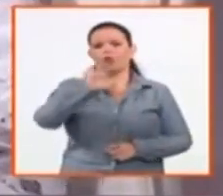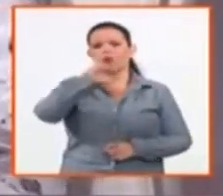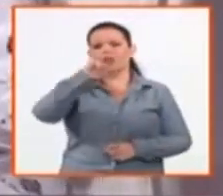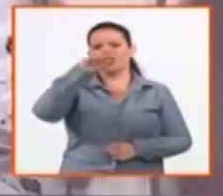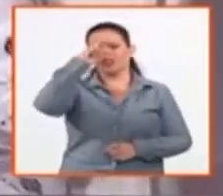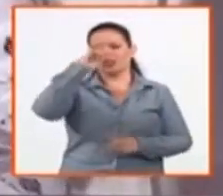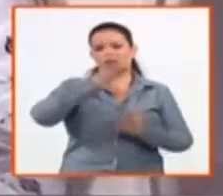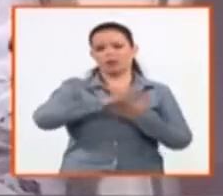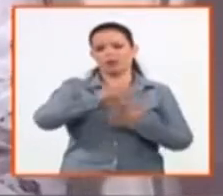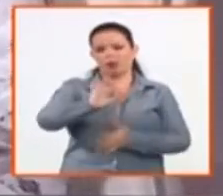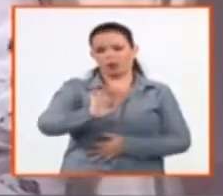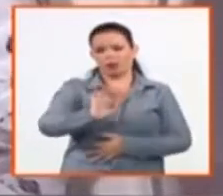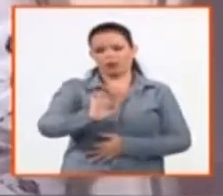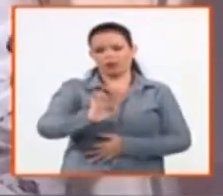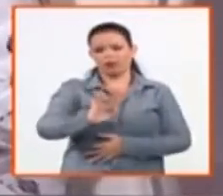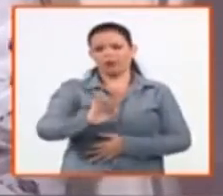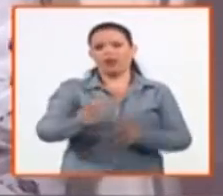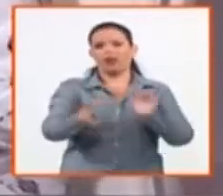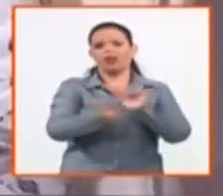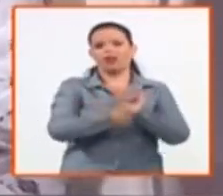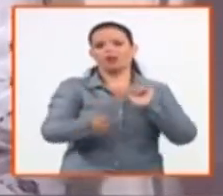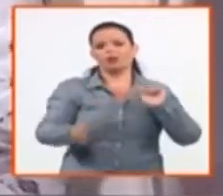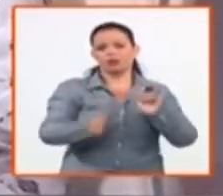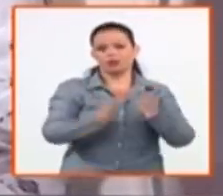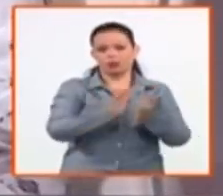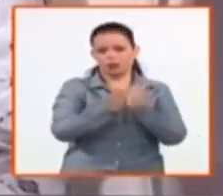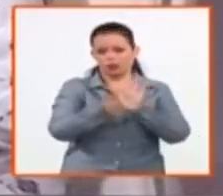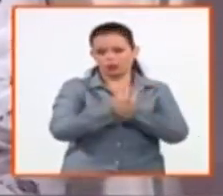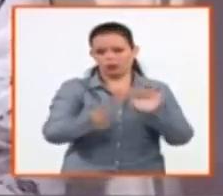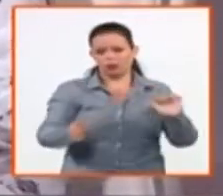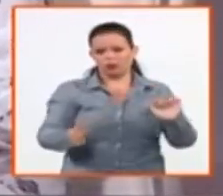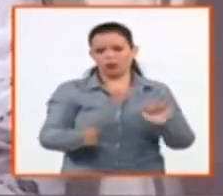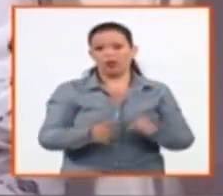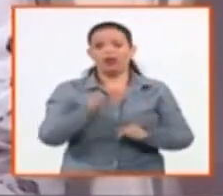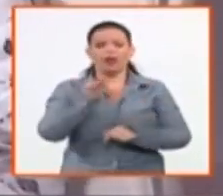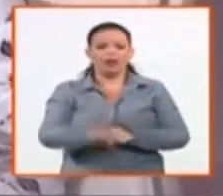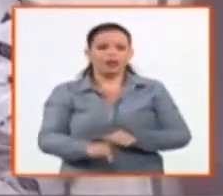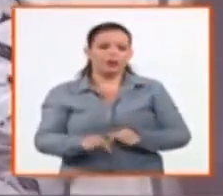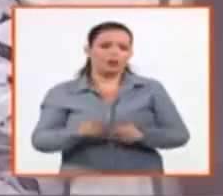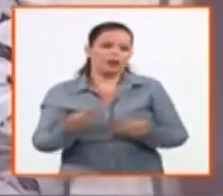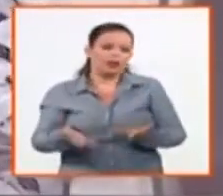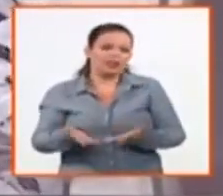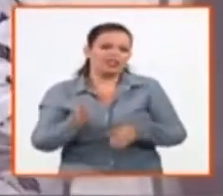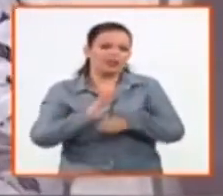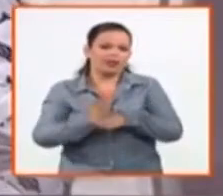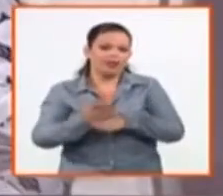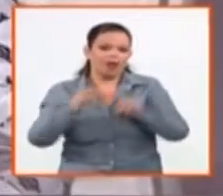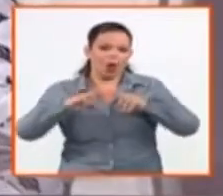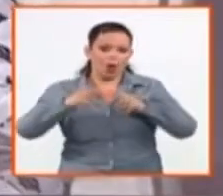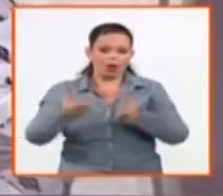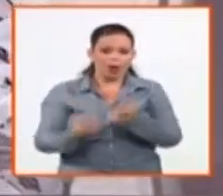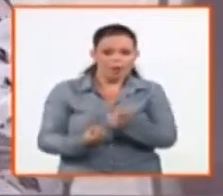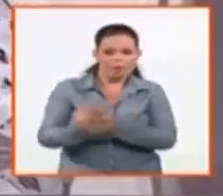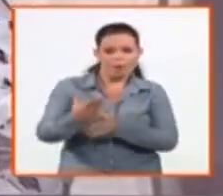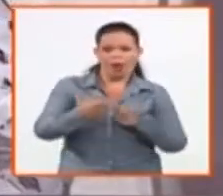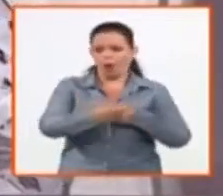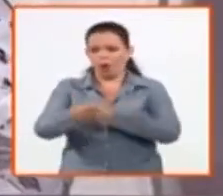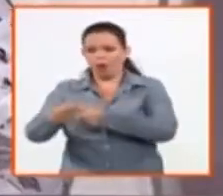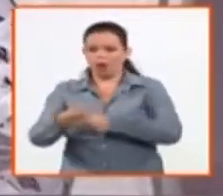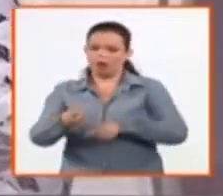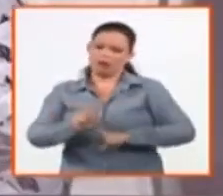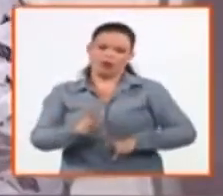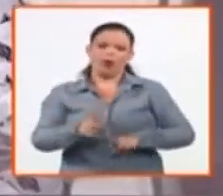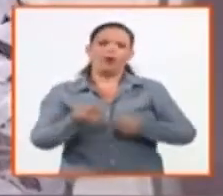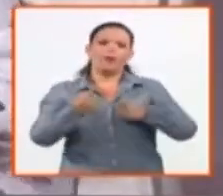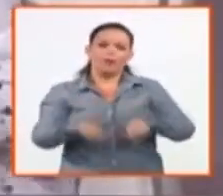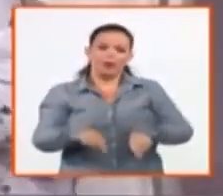decir, y nosotros volveremos. Y, o sea, no quiere decir que vayan a agredir otra vez, sino para crear una situación de inestabilidad, que es posible que después, si lo vemos a nivel